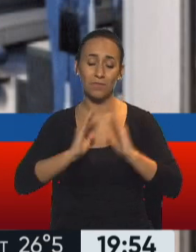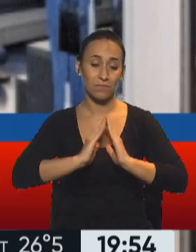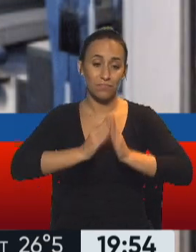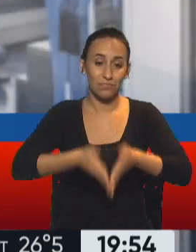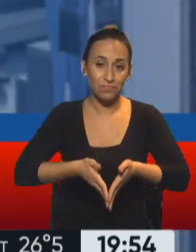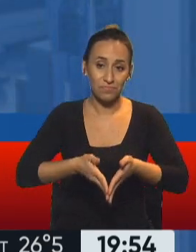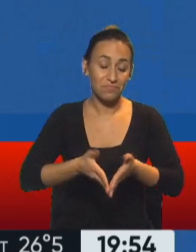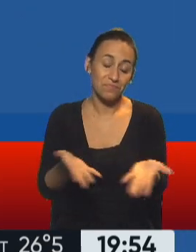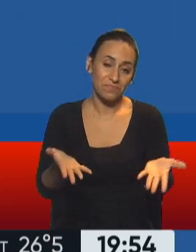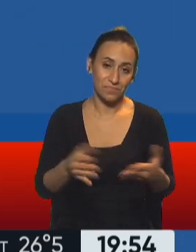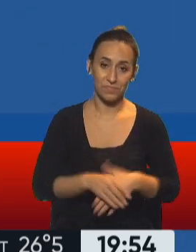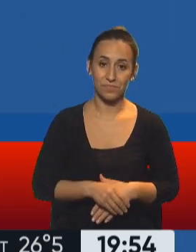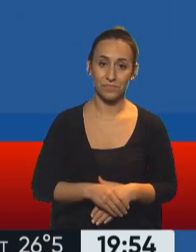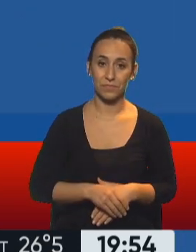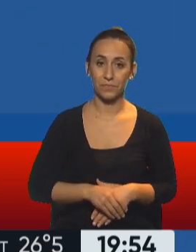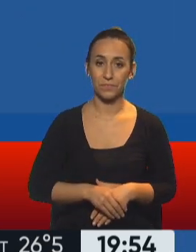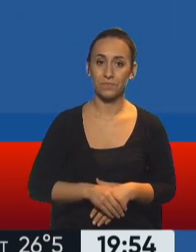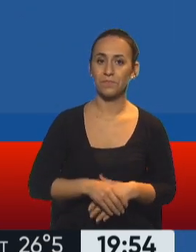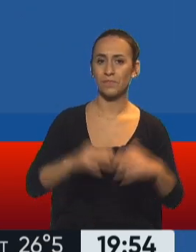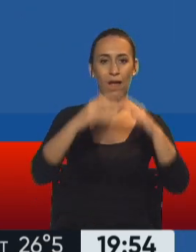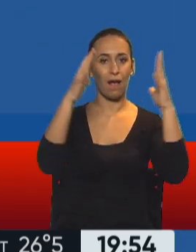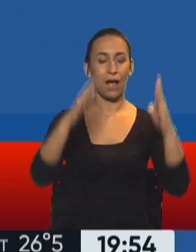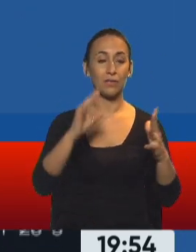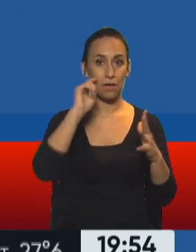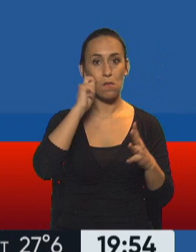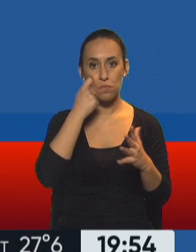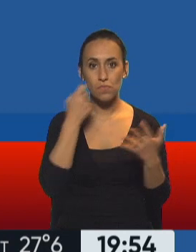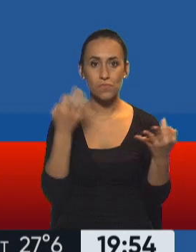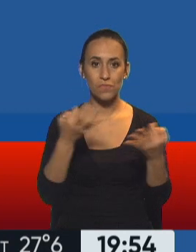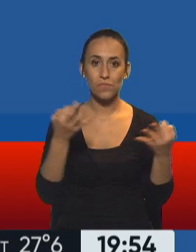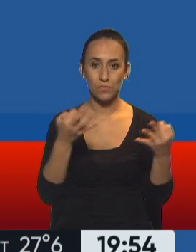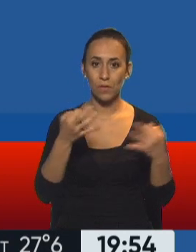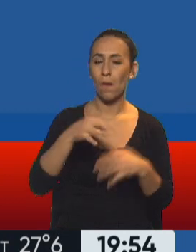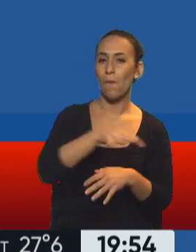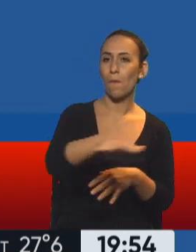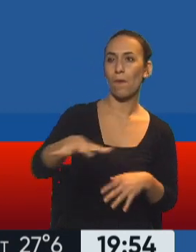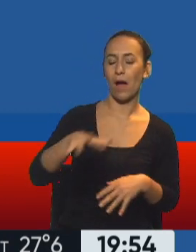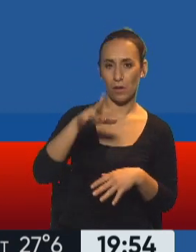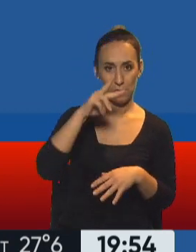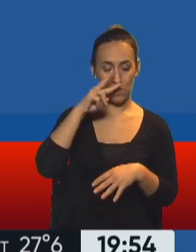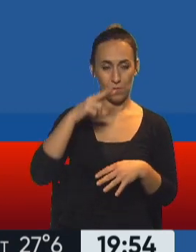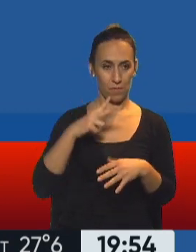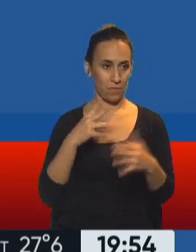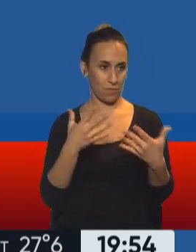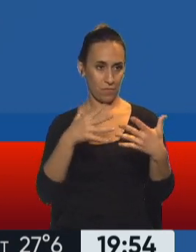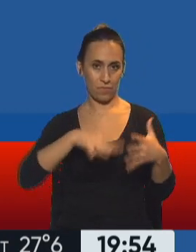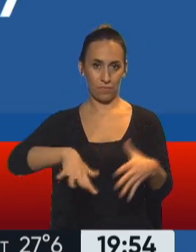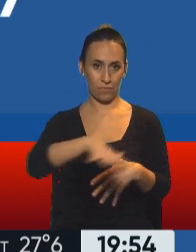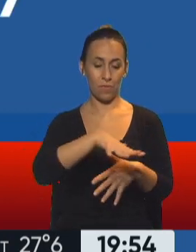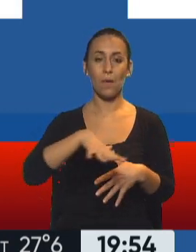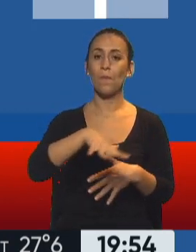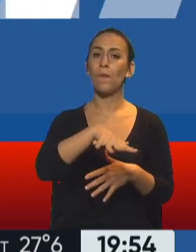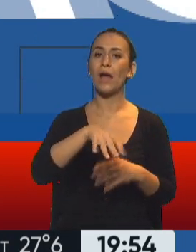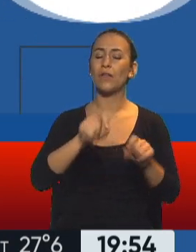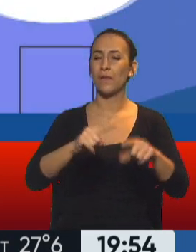la piscina. Una linda casa en un barrio sofisticado de París, Neuville-sur se